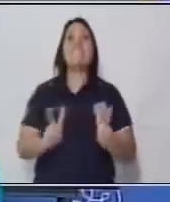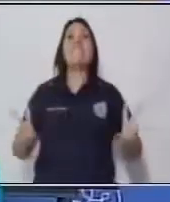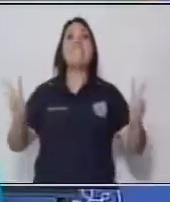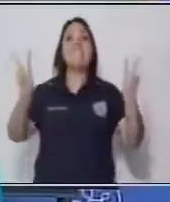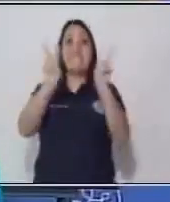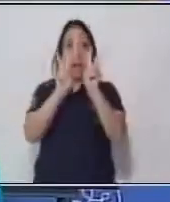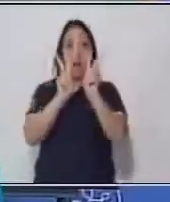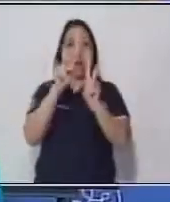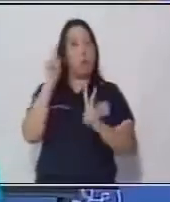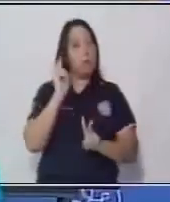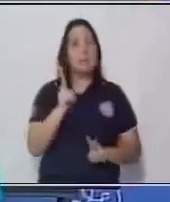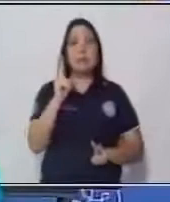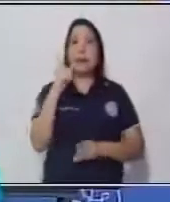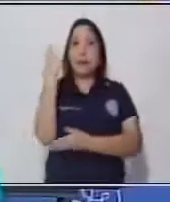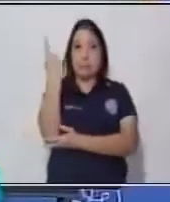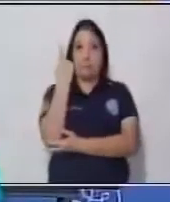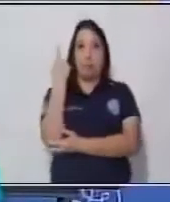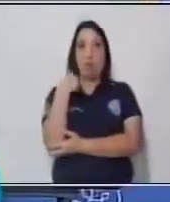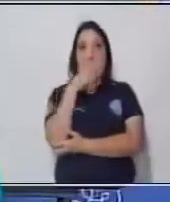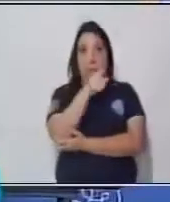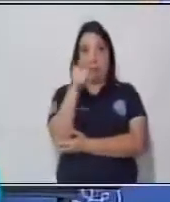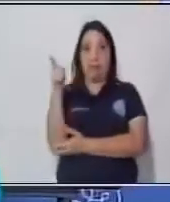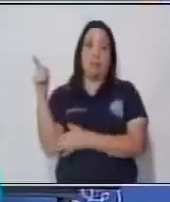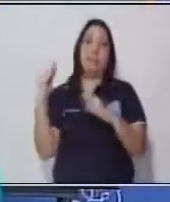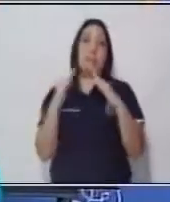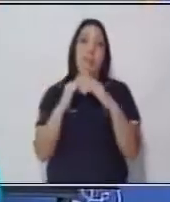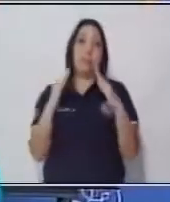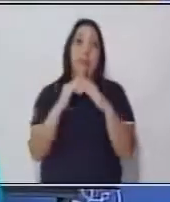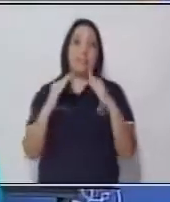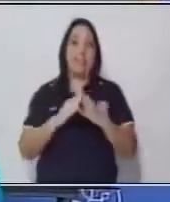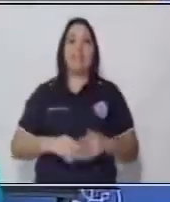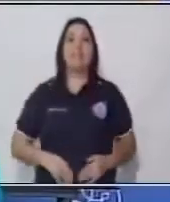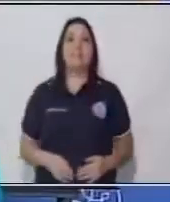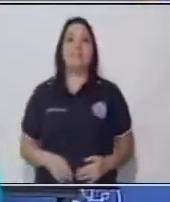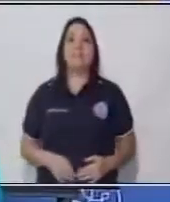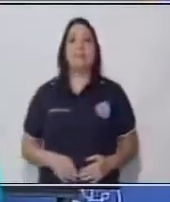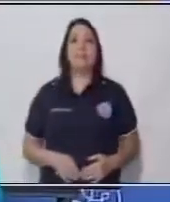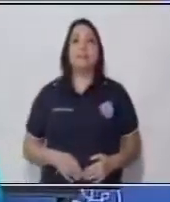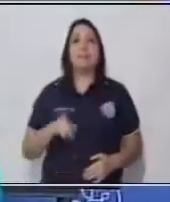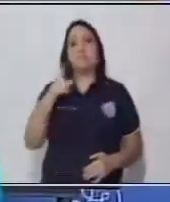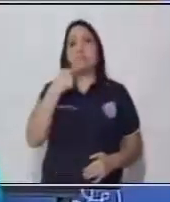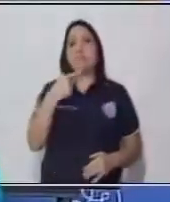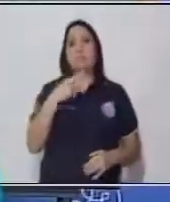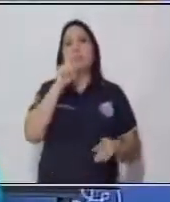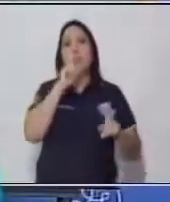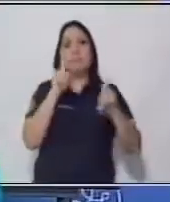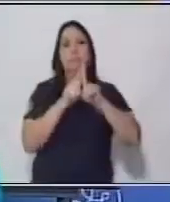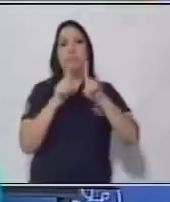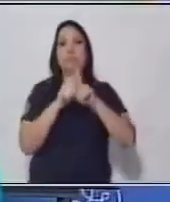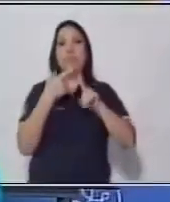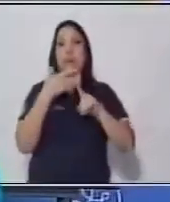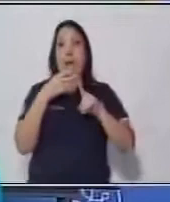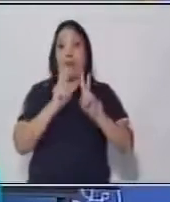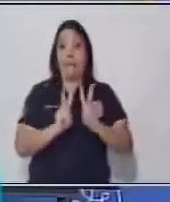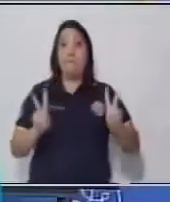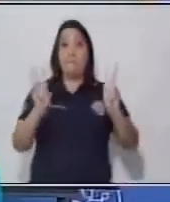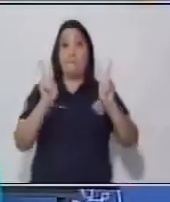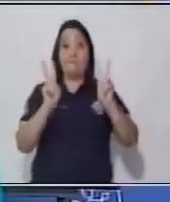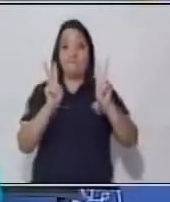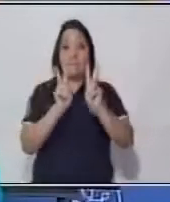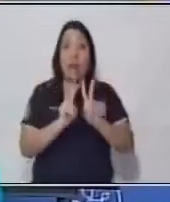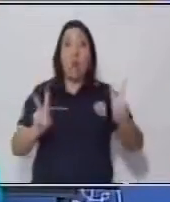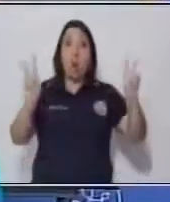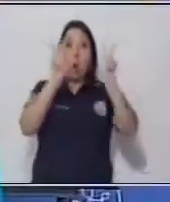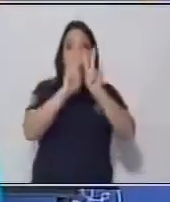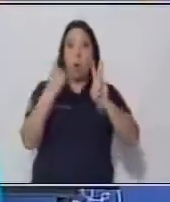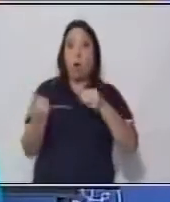cual, pues, lo va a hacer por voluntad propia, por ser una persona mejor cada día de lo que ya es. Y nos dice